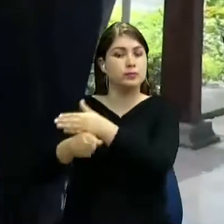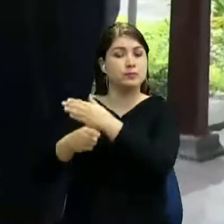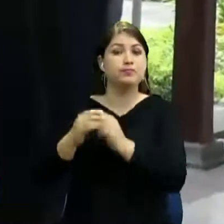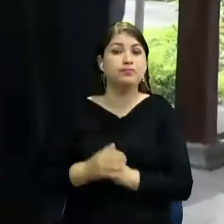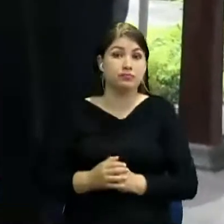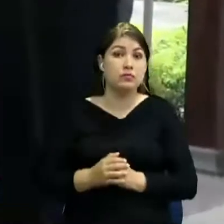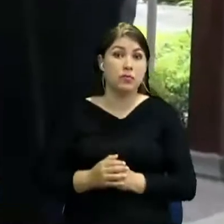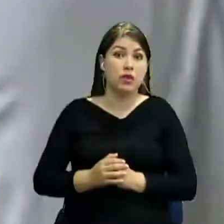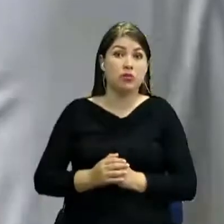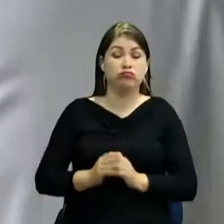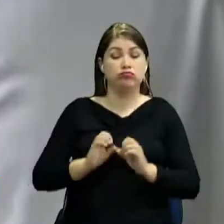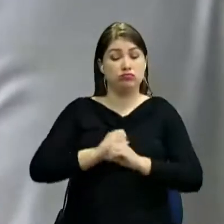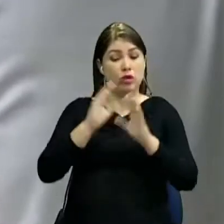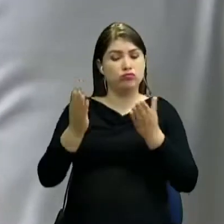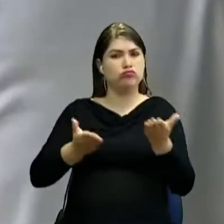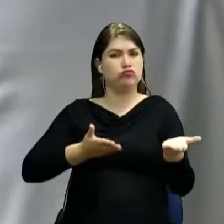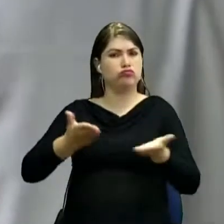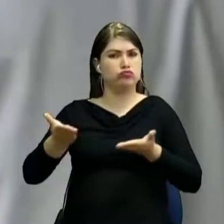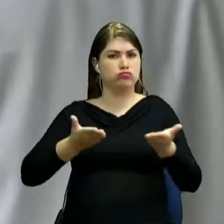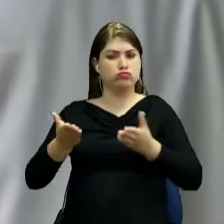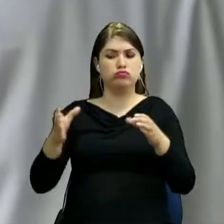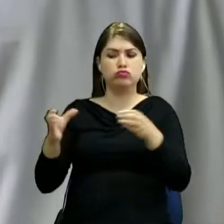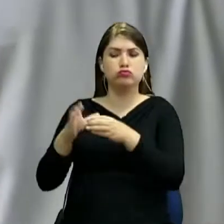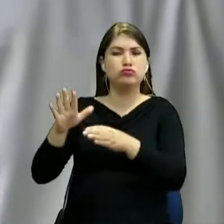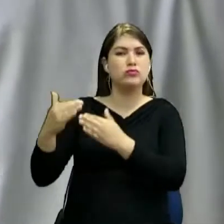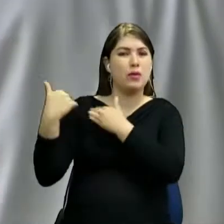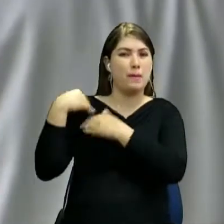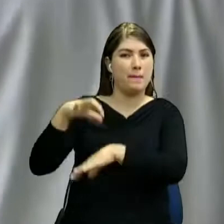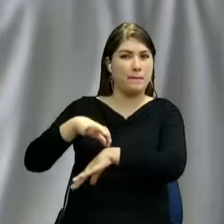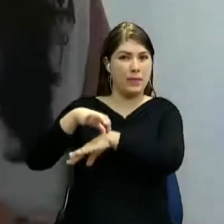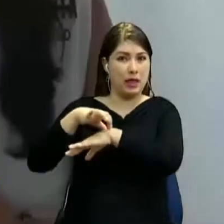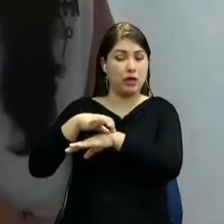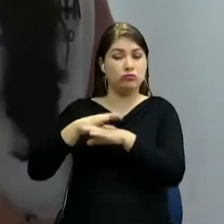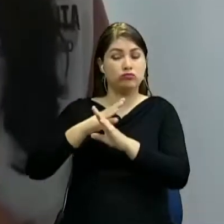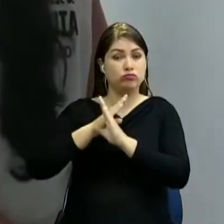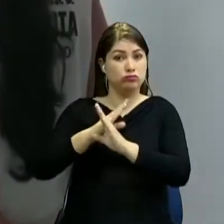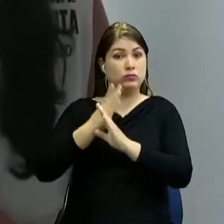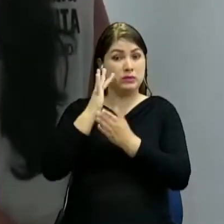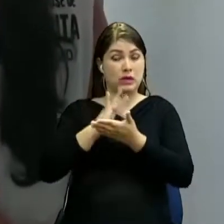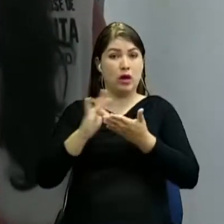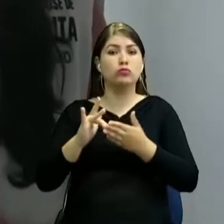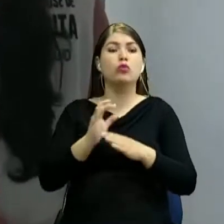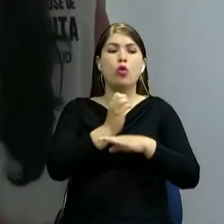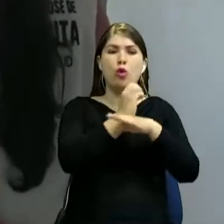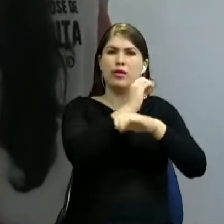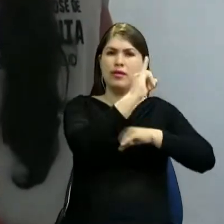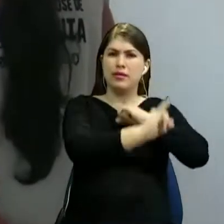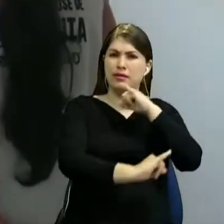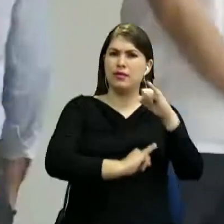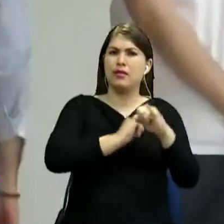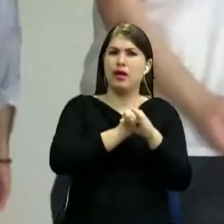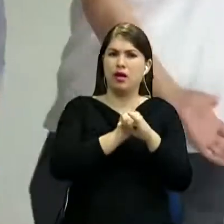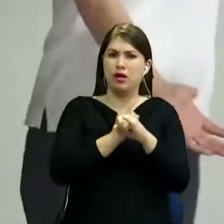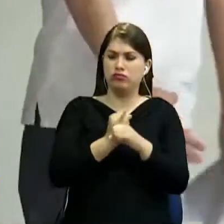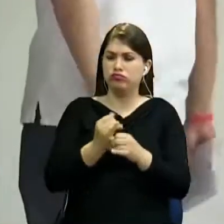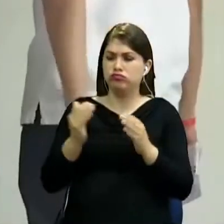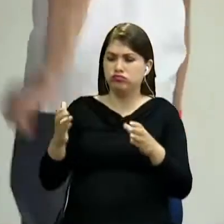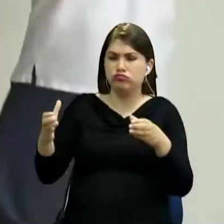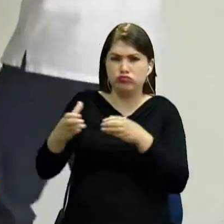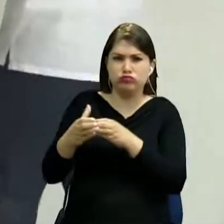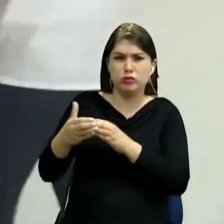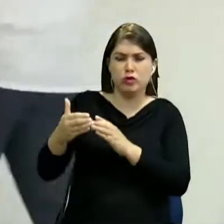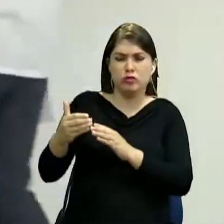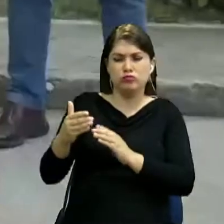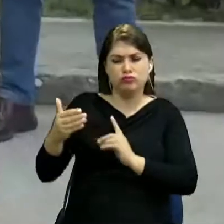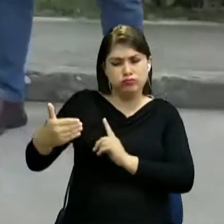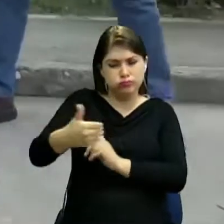Asimismo, garantizando la prestación del servicio de ese personal médico de forma biosegura, los organismos internacionales blindan a este equipo de